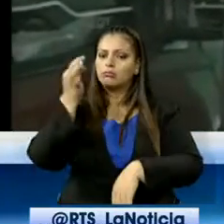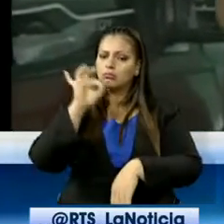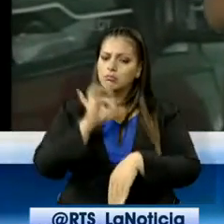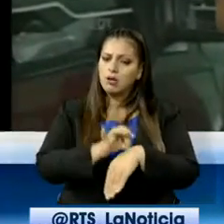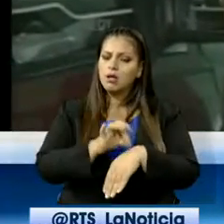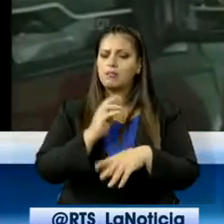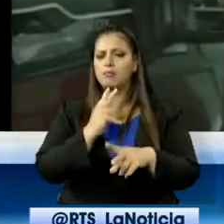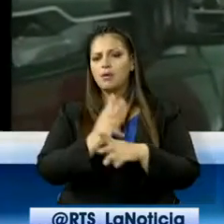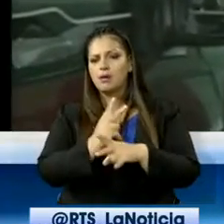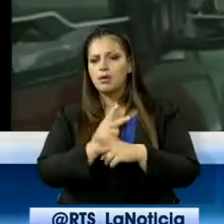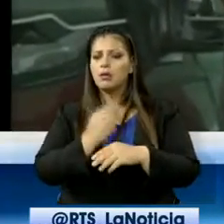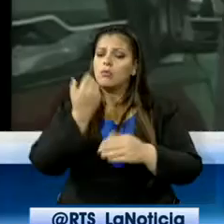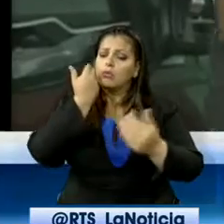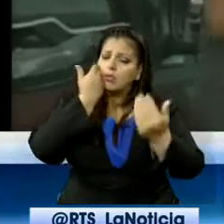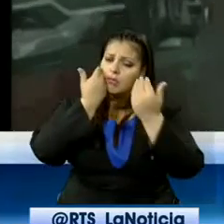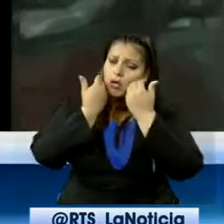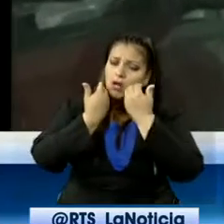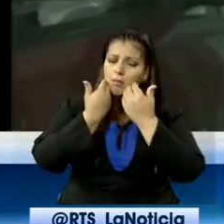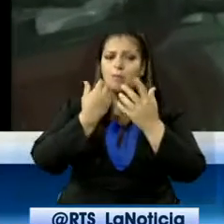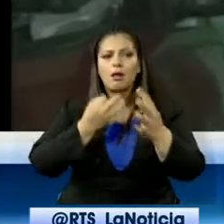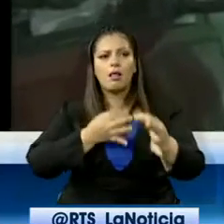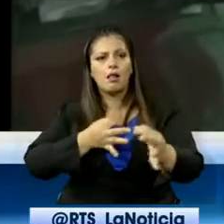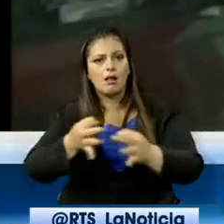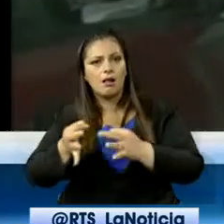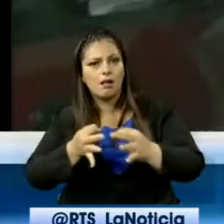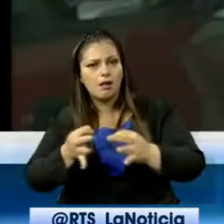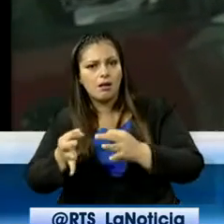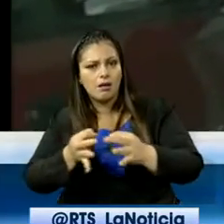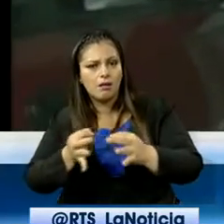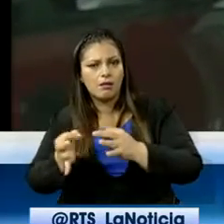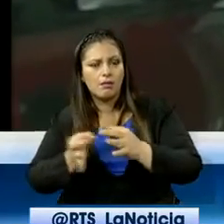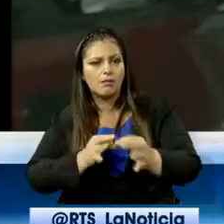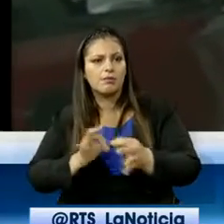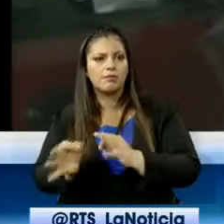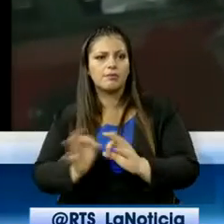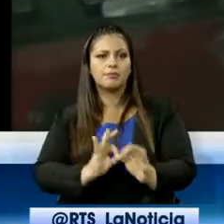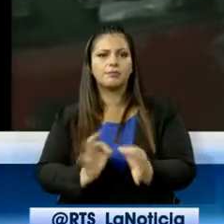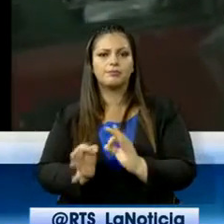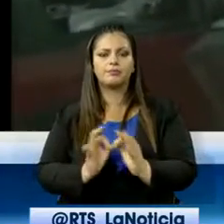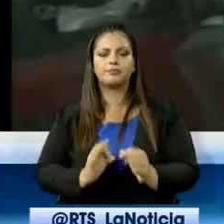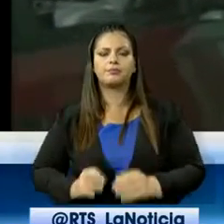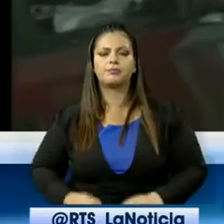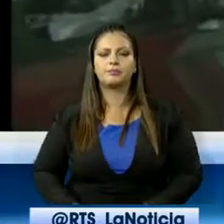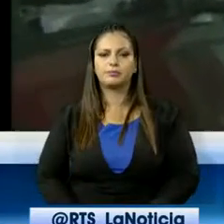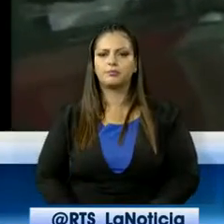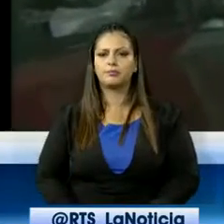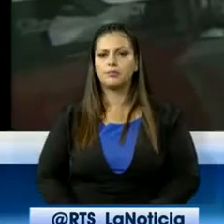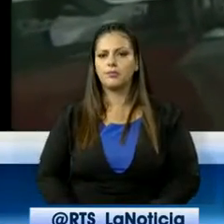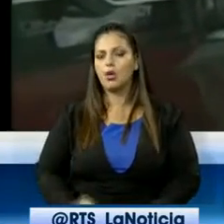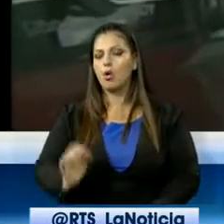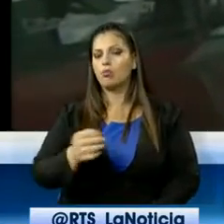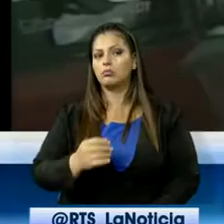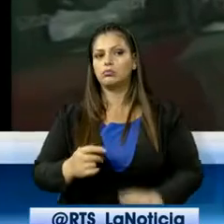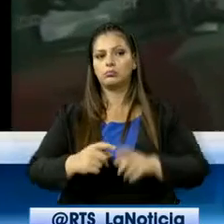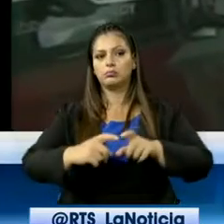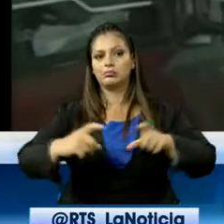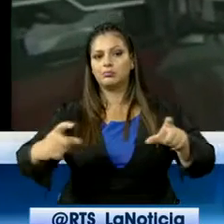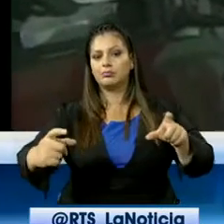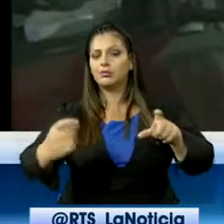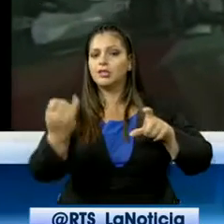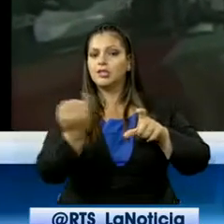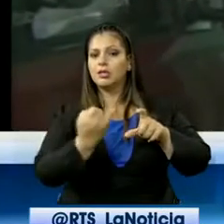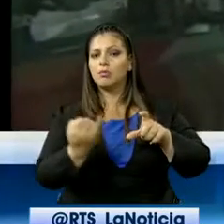entrega el material necesario muestra un material tan gráfico y como se ven las picaduras las ronchas del